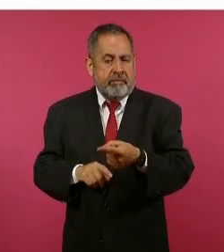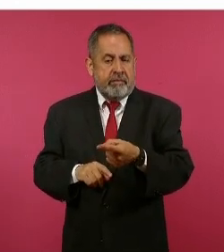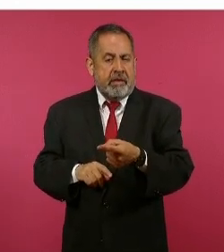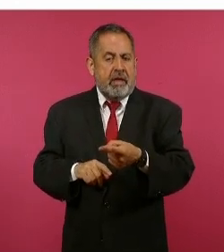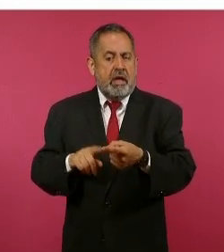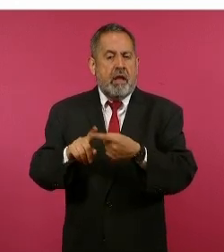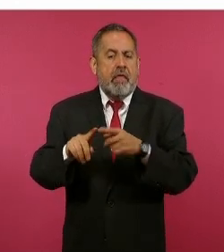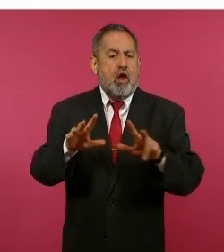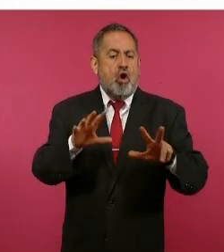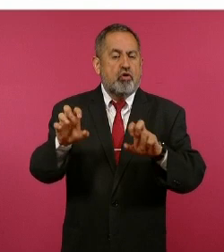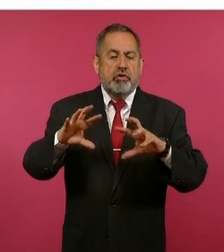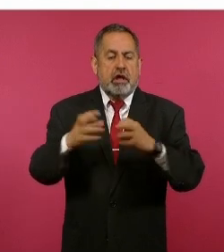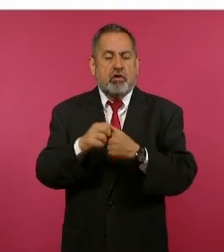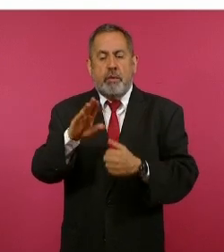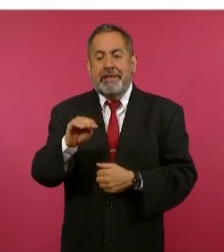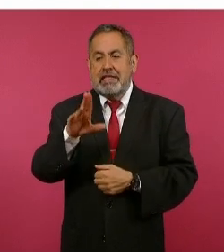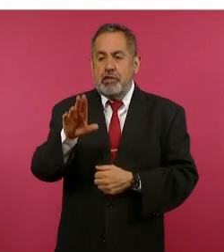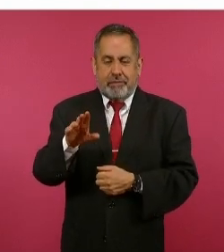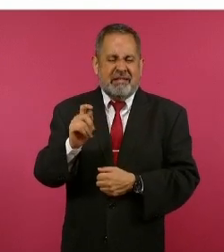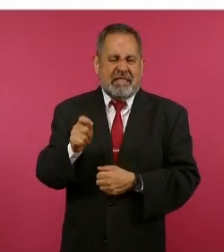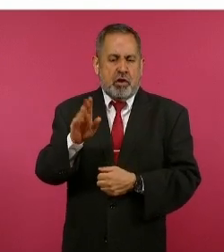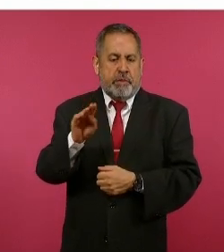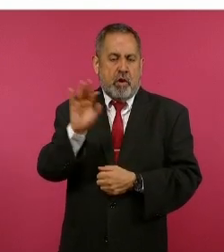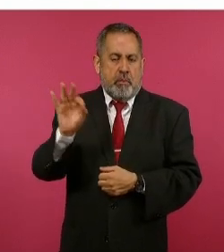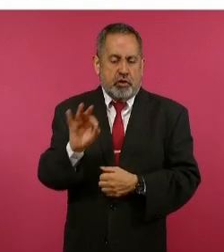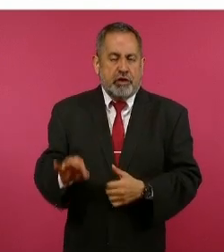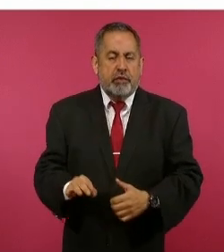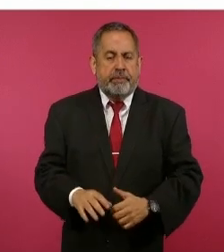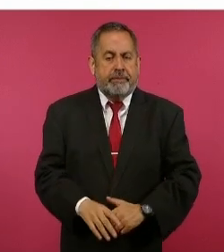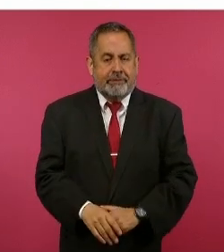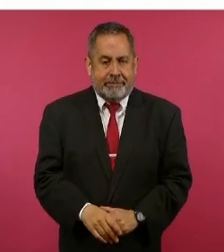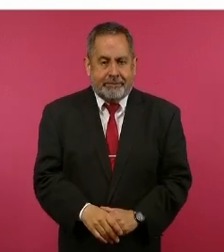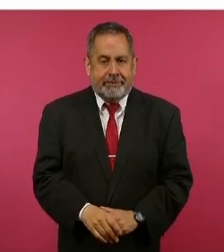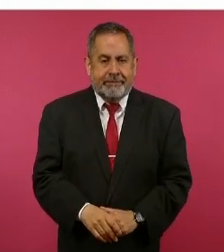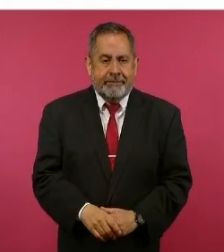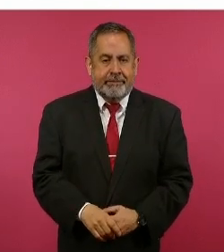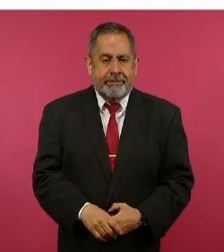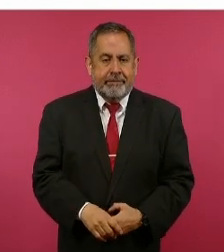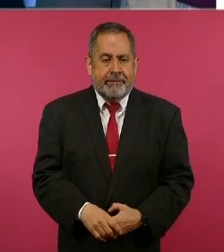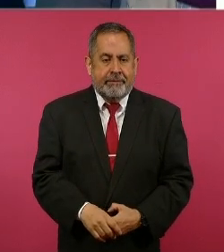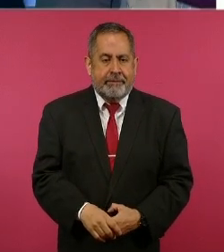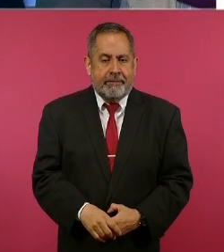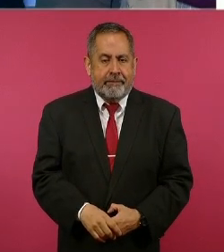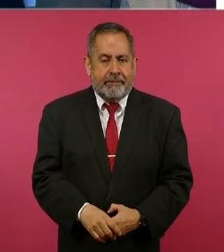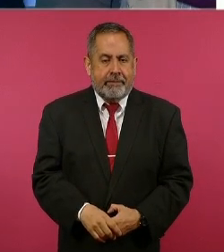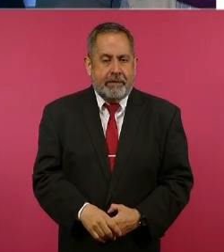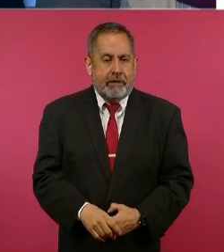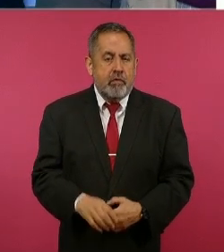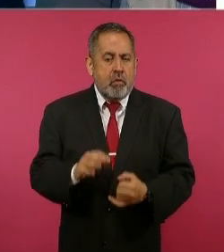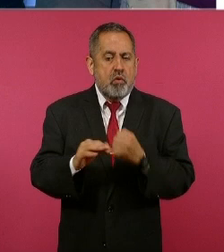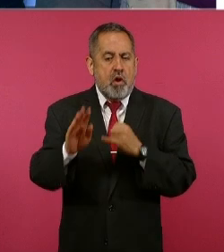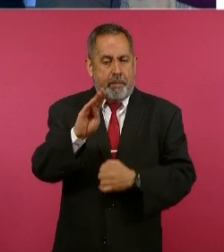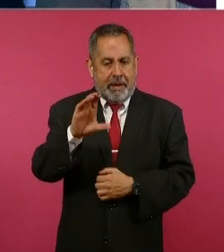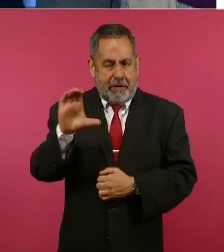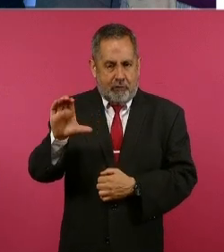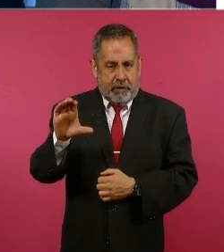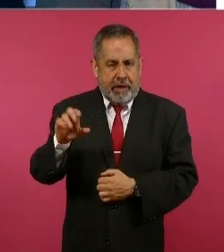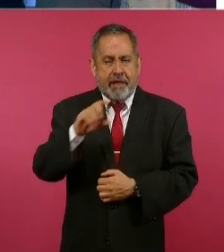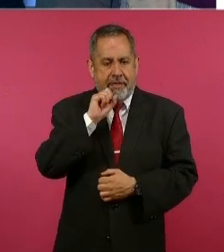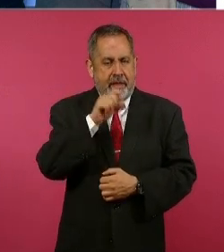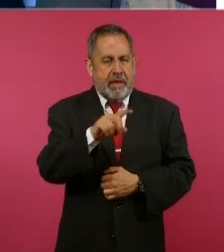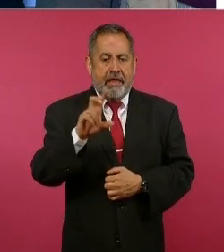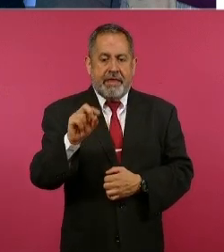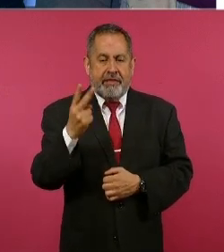Puebla, 895 en total. La siguiente, por favor. Y Baja California, también tenemos